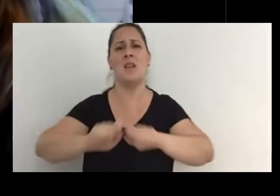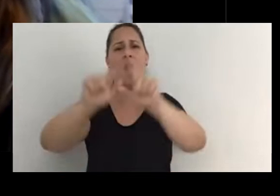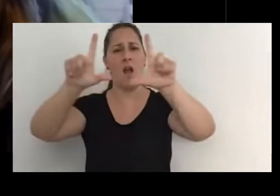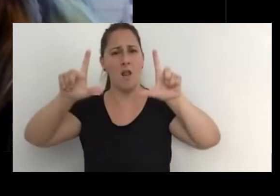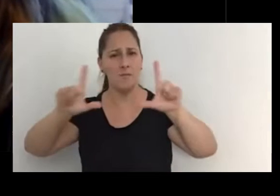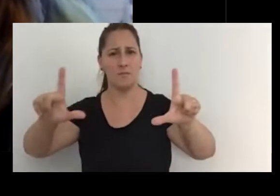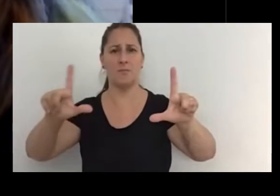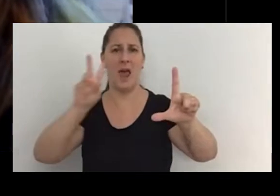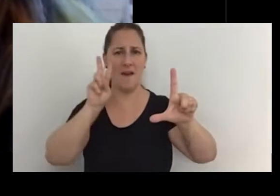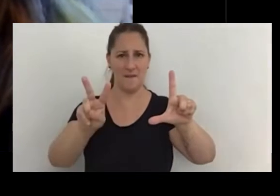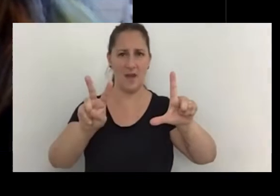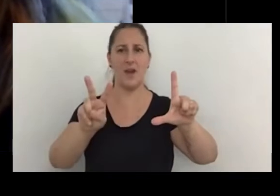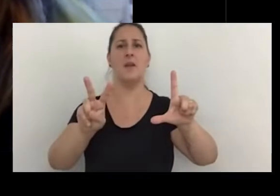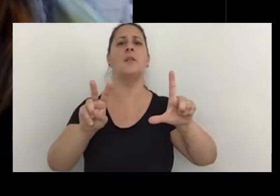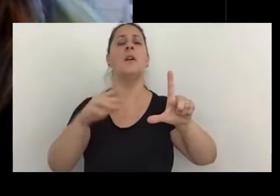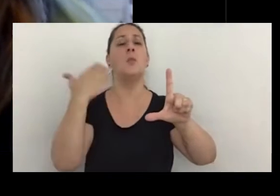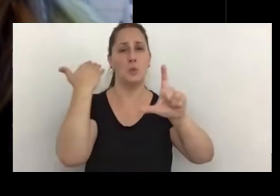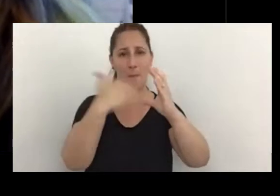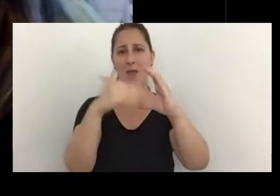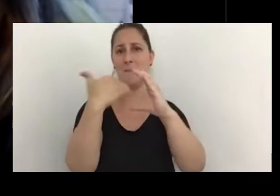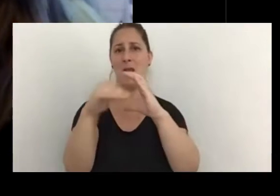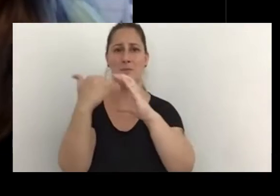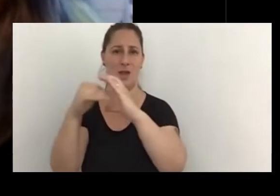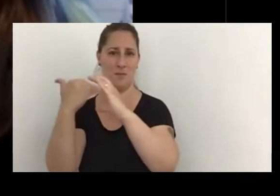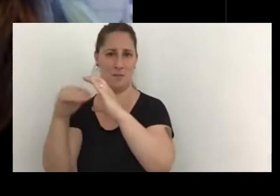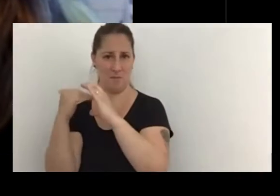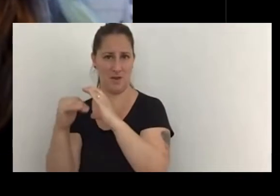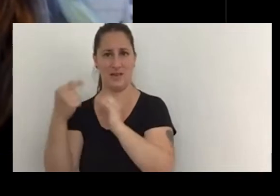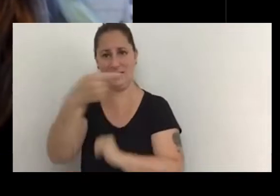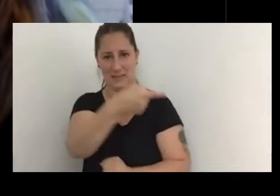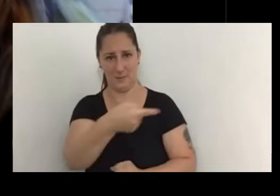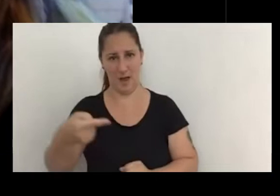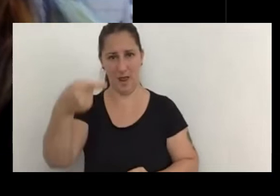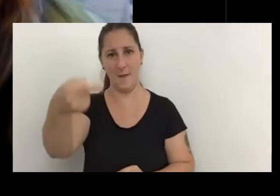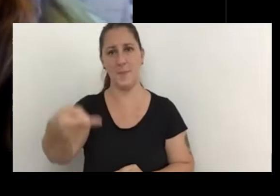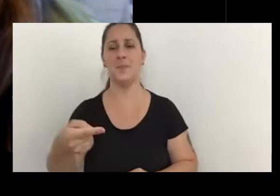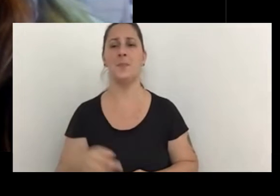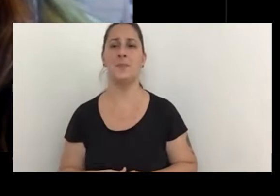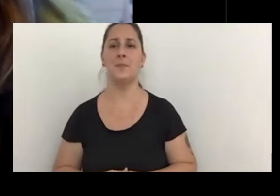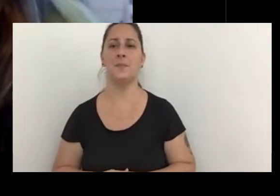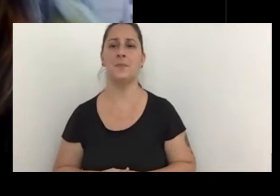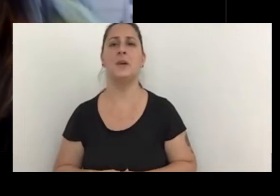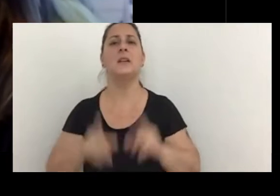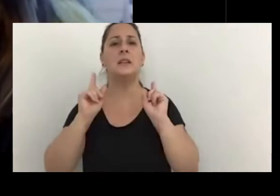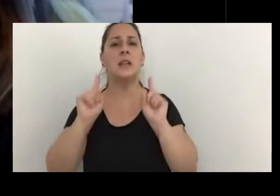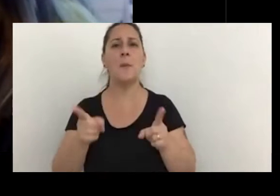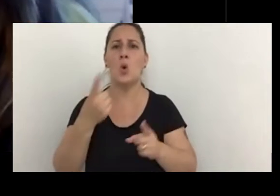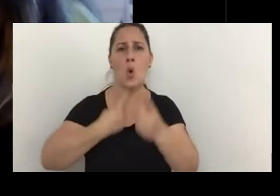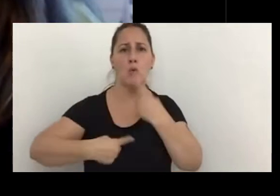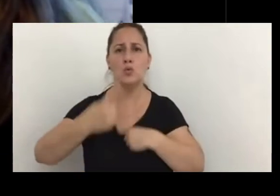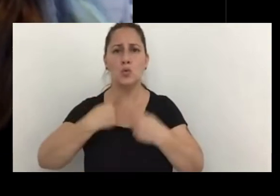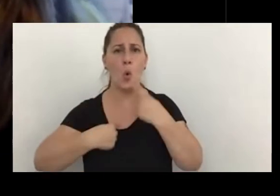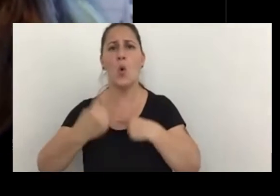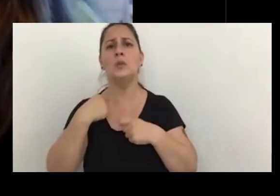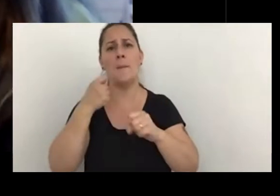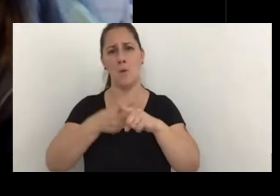cual también les iremos reenviando a lo largo de esta semana. También podrán efectuar consultas, como siempre, a través del chat, las